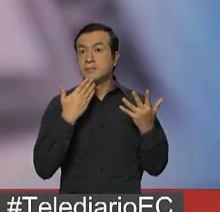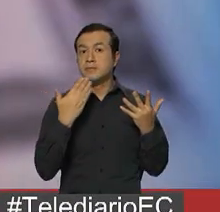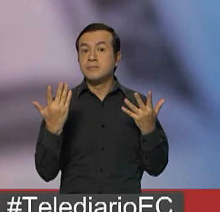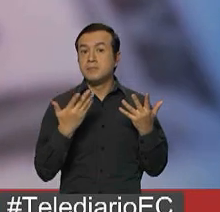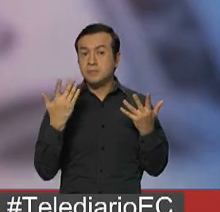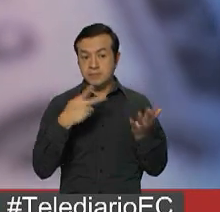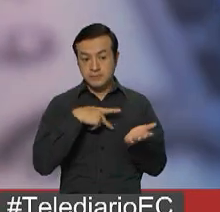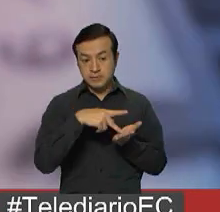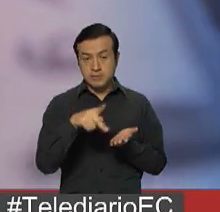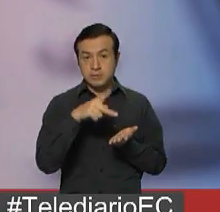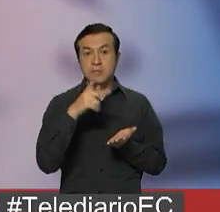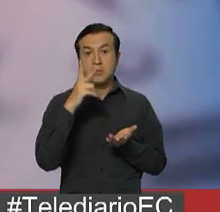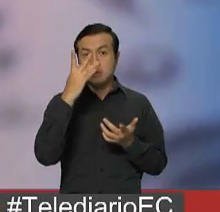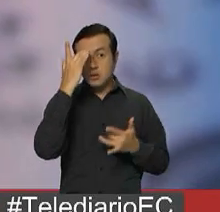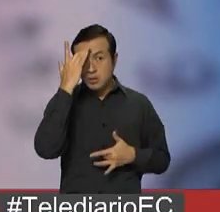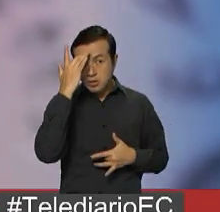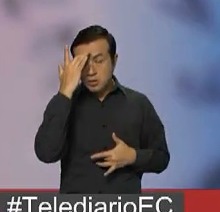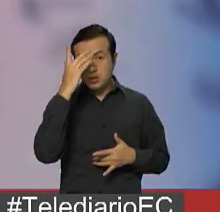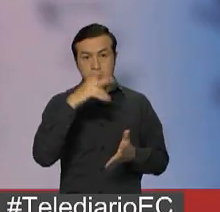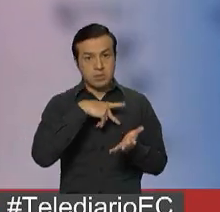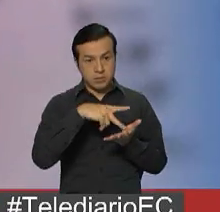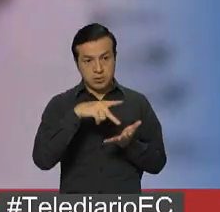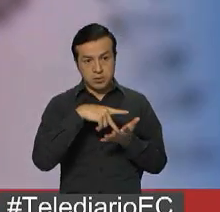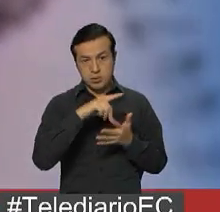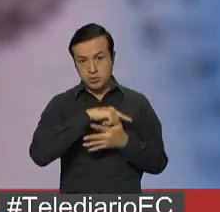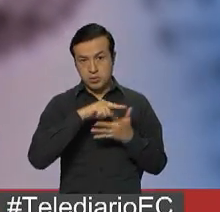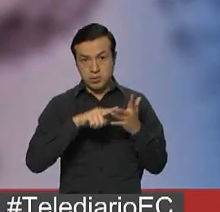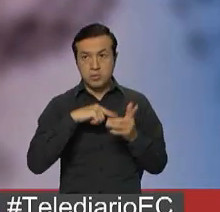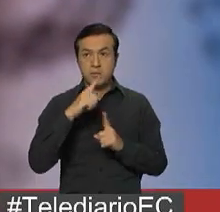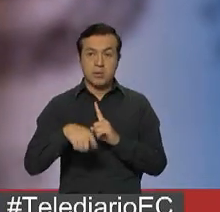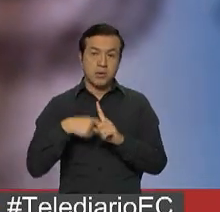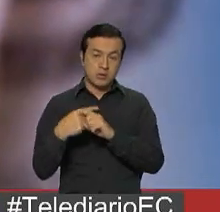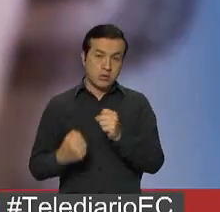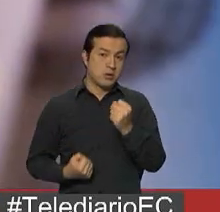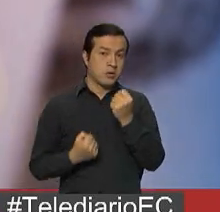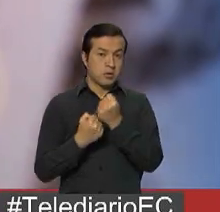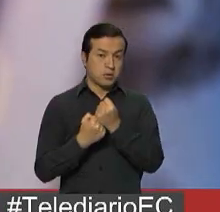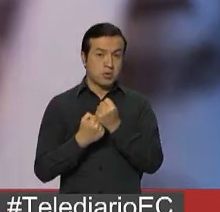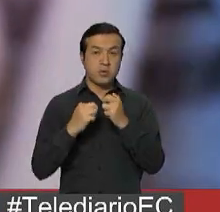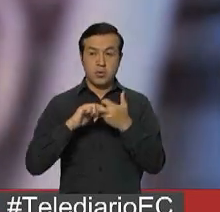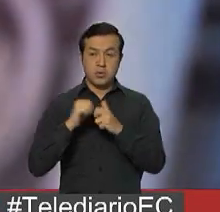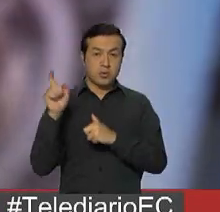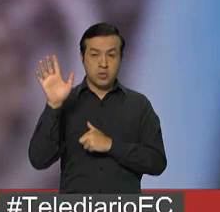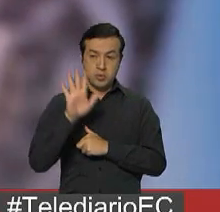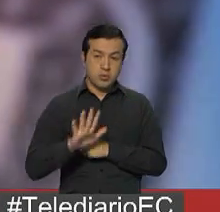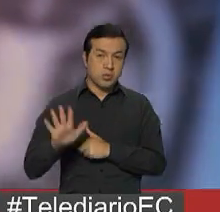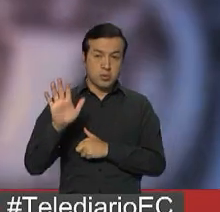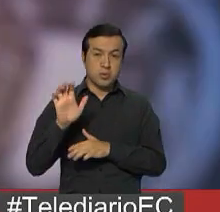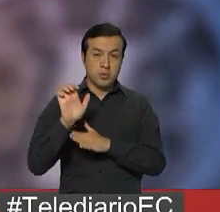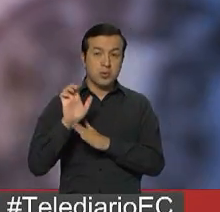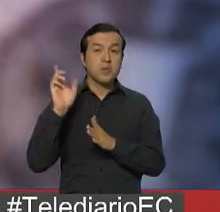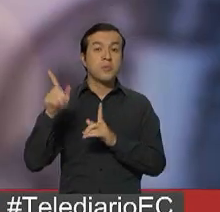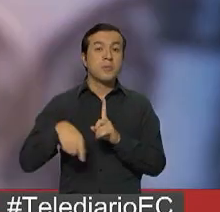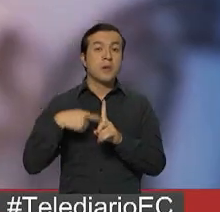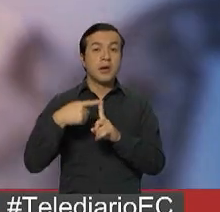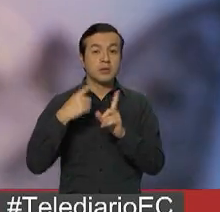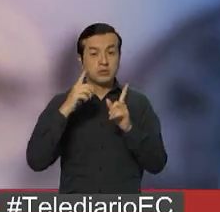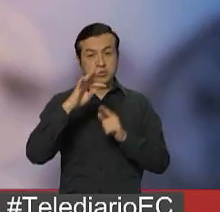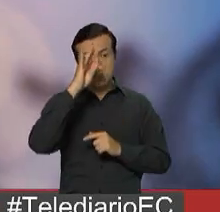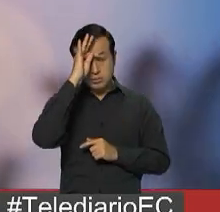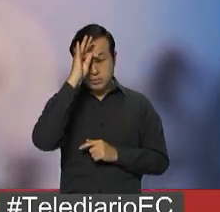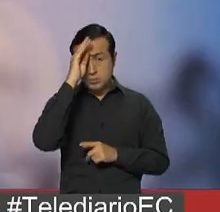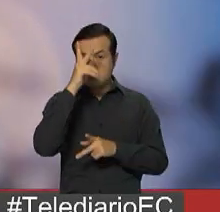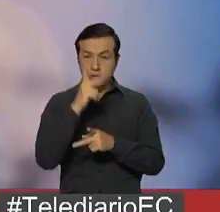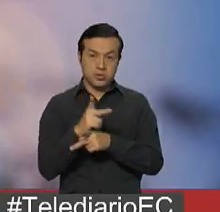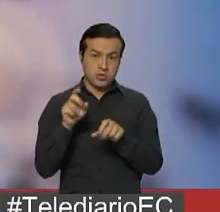derivadas del brote del cob y 19 y para apoyar a los sectores más afectados del país incluidos los sistemas de salud y de